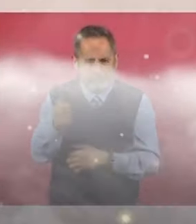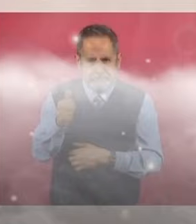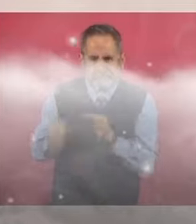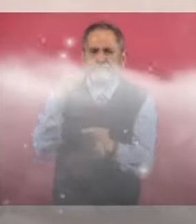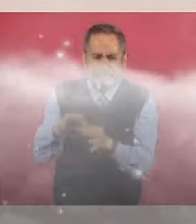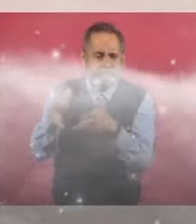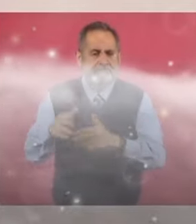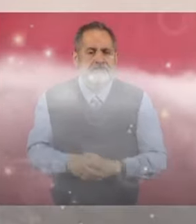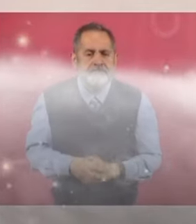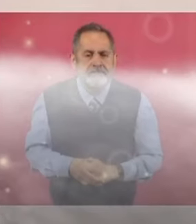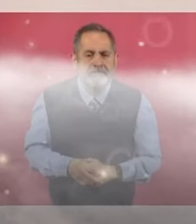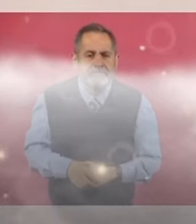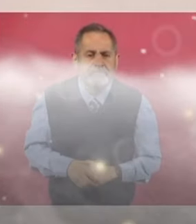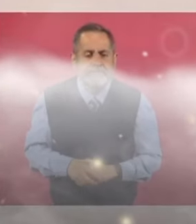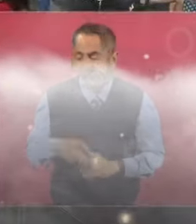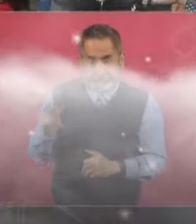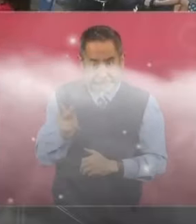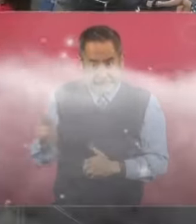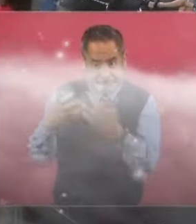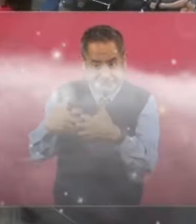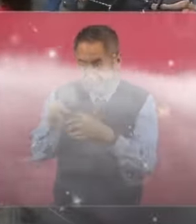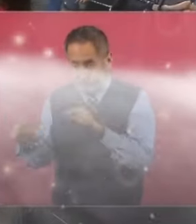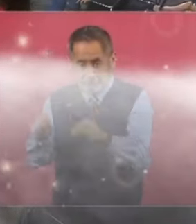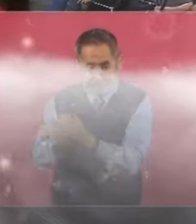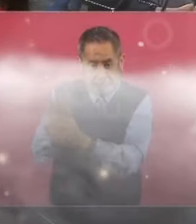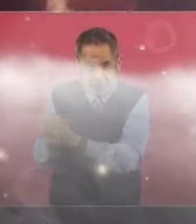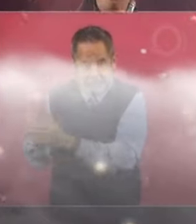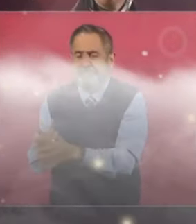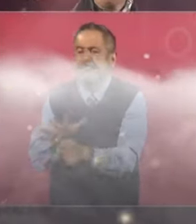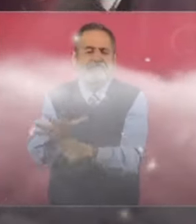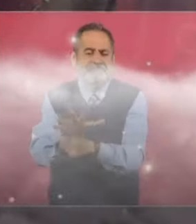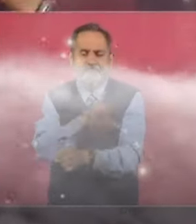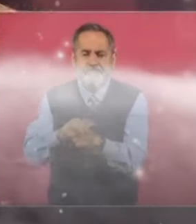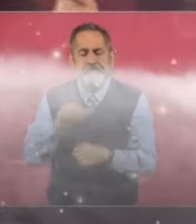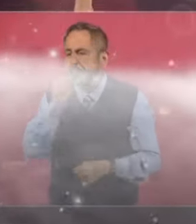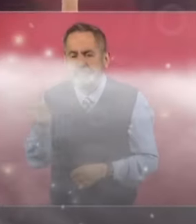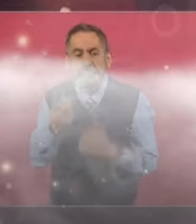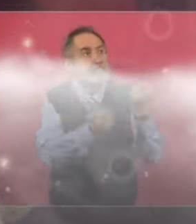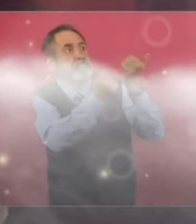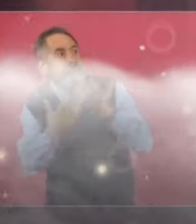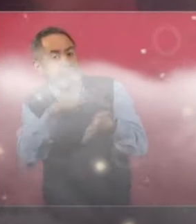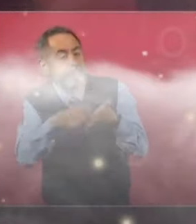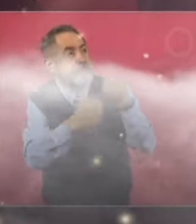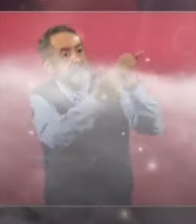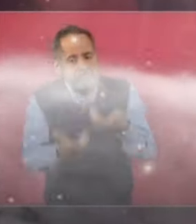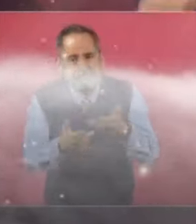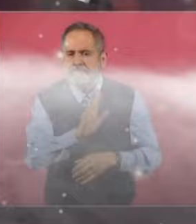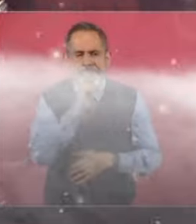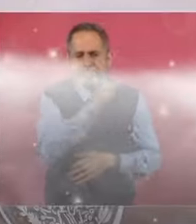refinerías, pero ya con estas 2 plantas nuevas vamos a ser autosuficientes.